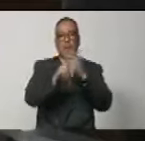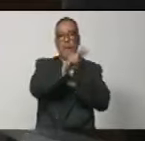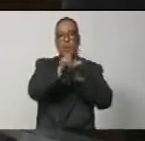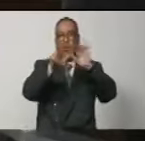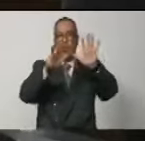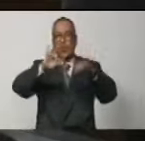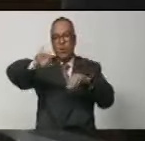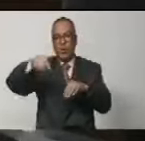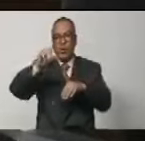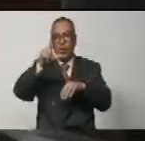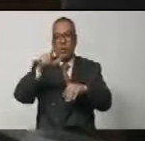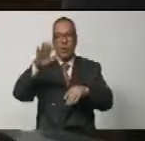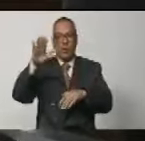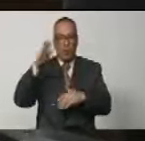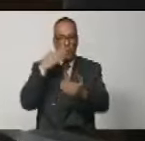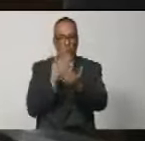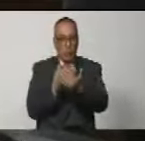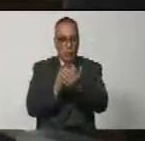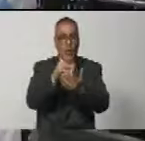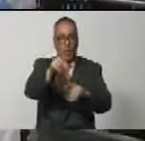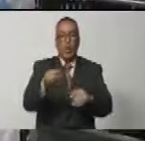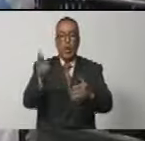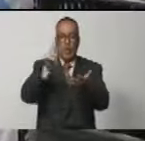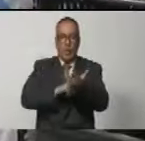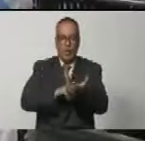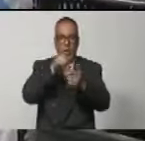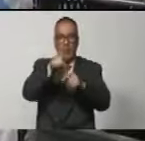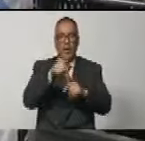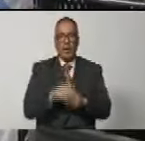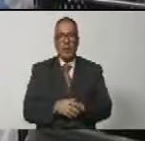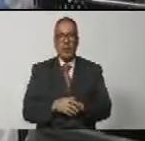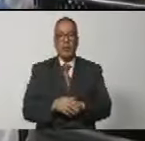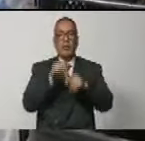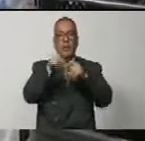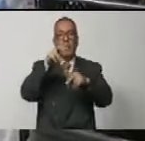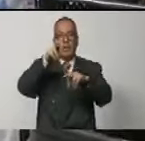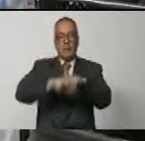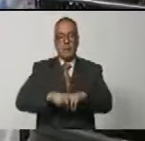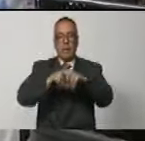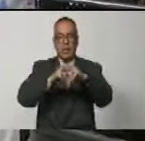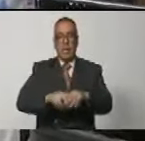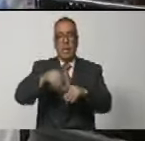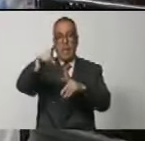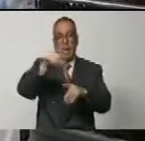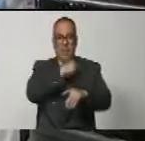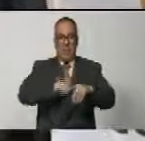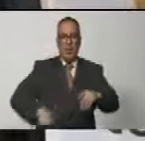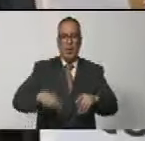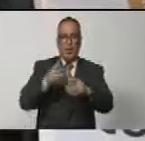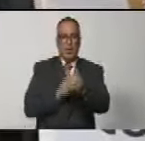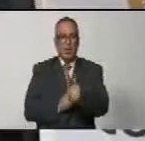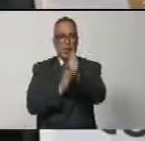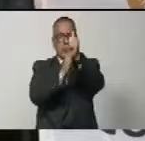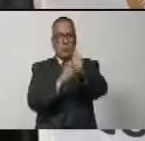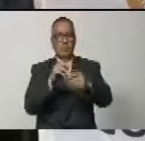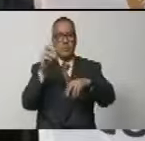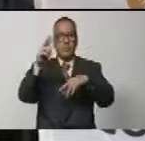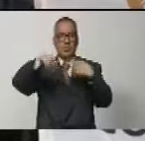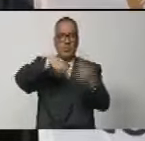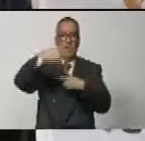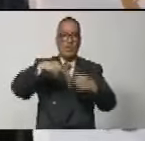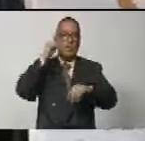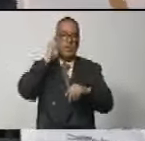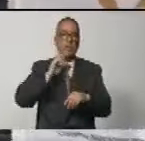de julio apostaremos a que usted vuelva otra vez a la silla de Miraflores a regir los destinos de la